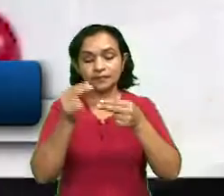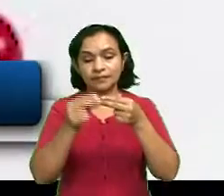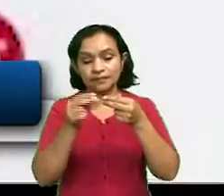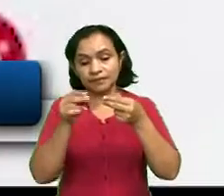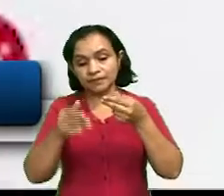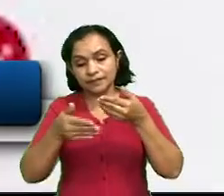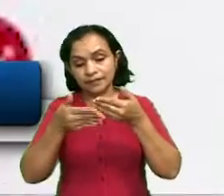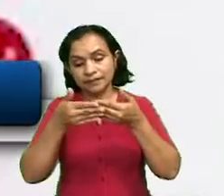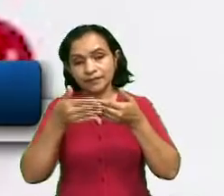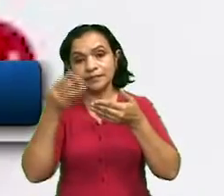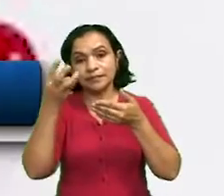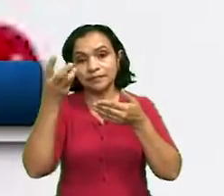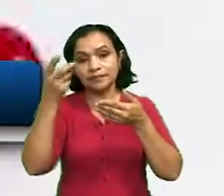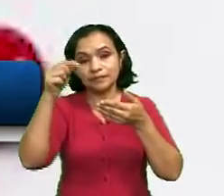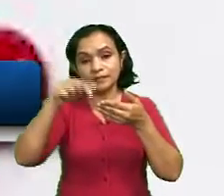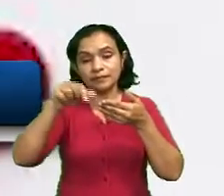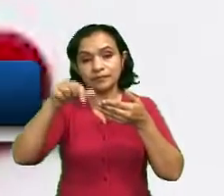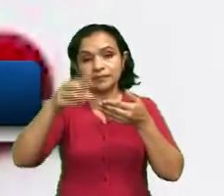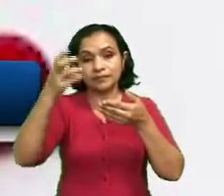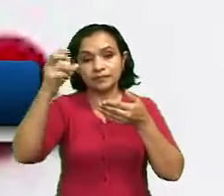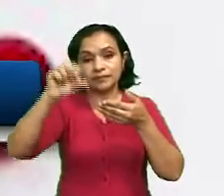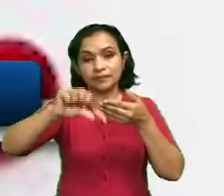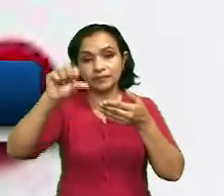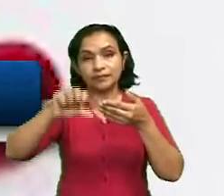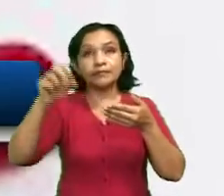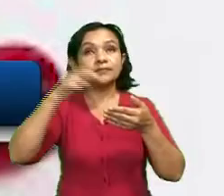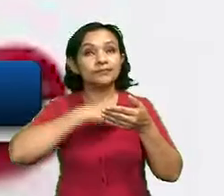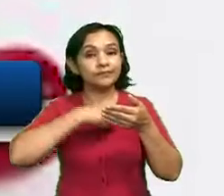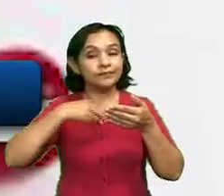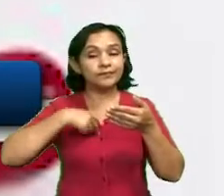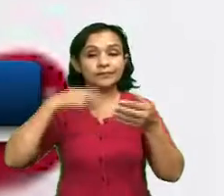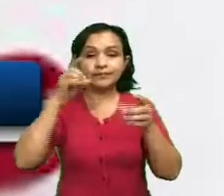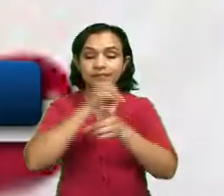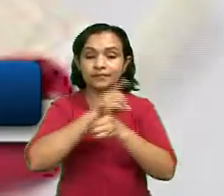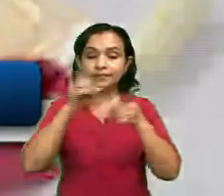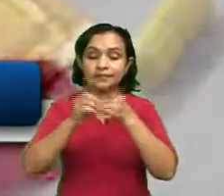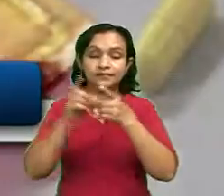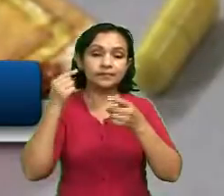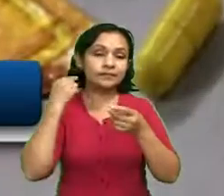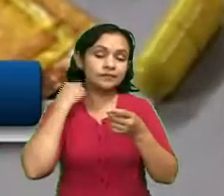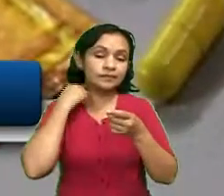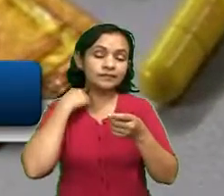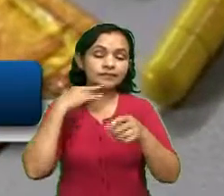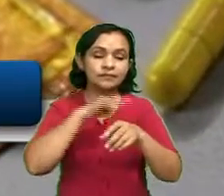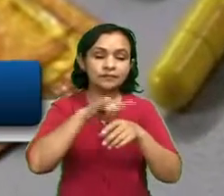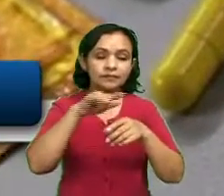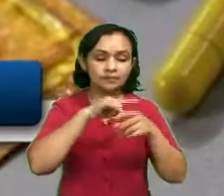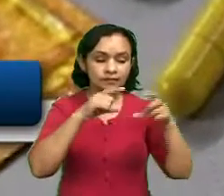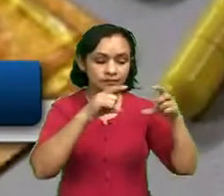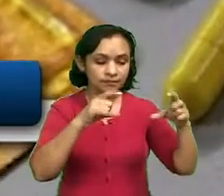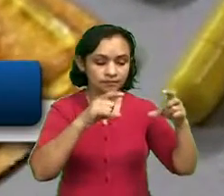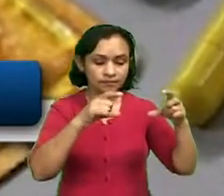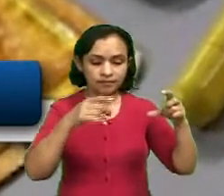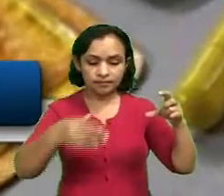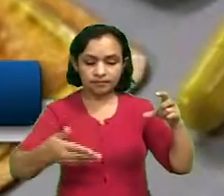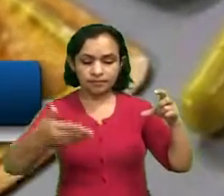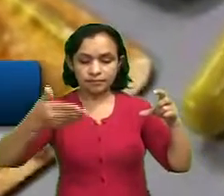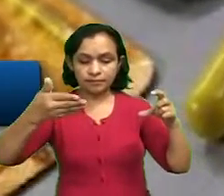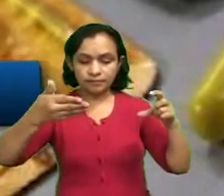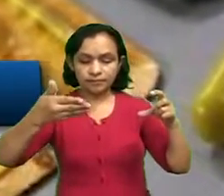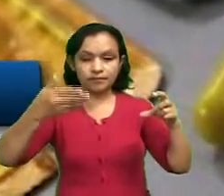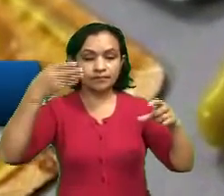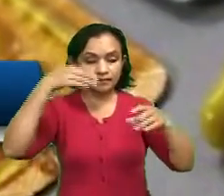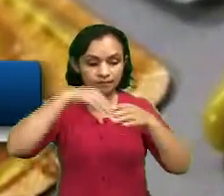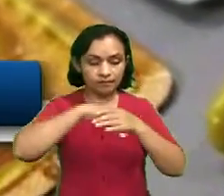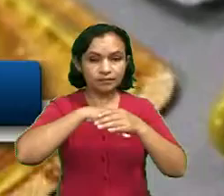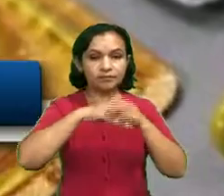nombre, dice la fecha de vencimiento, que es lo que uno debe buscar siempre, que concuerde la caja con lo que dice el producto que está dentro